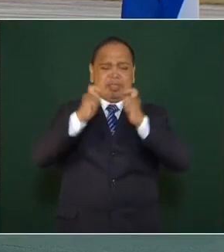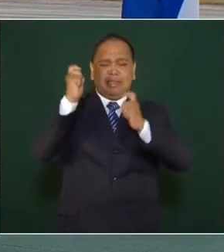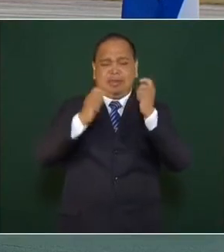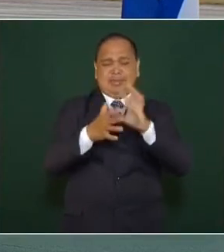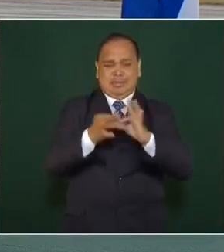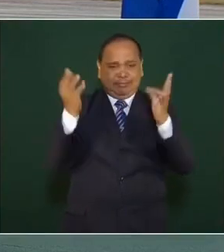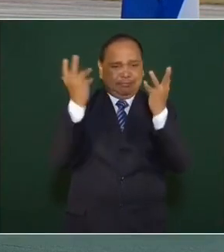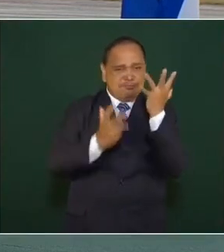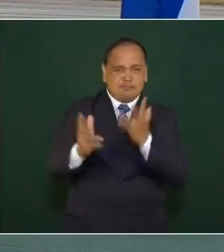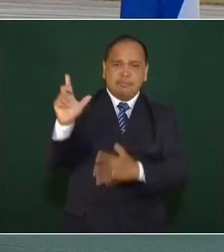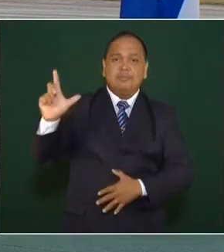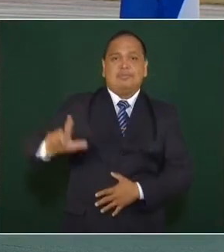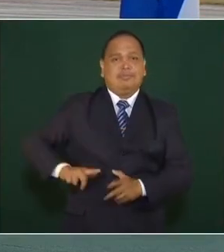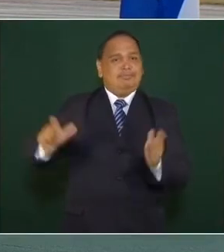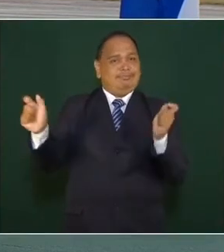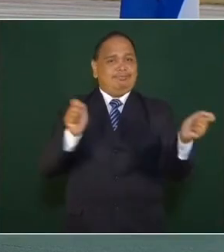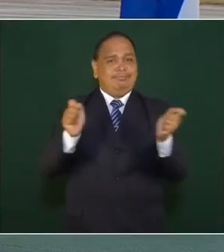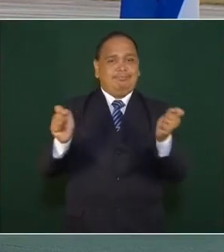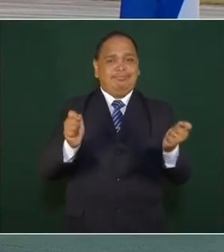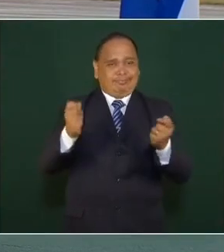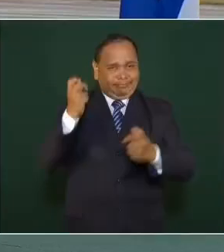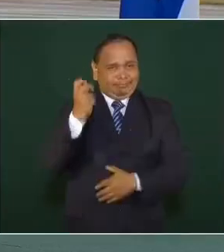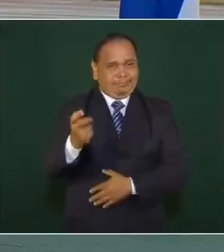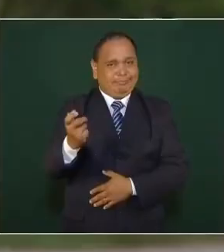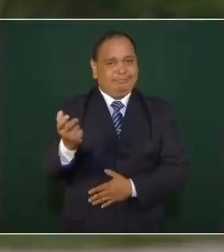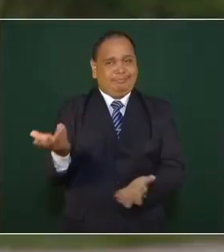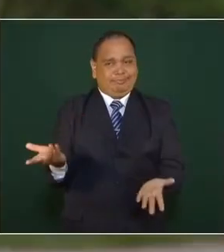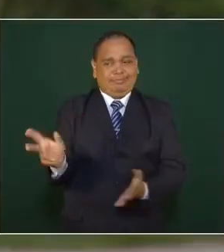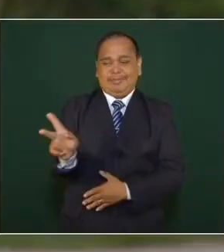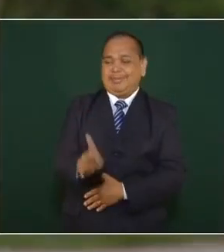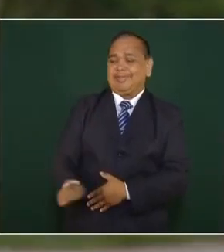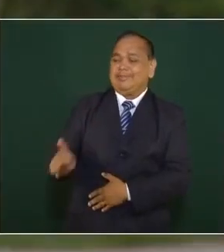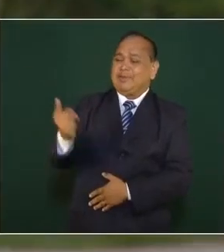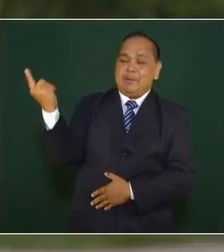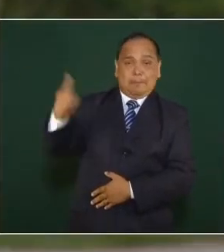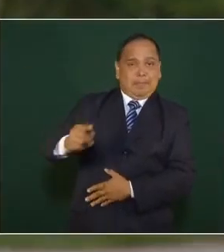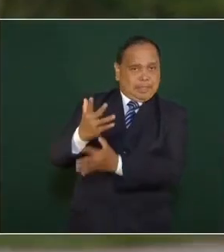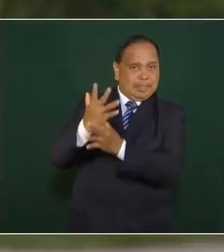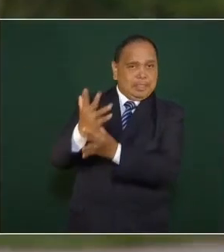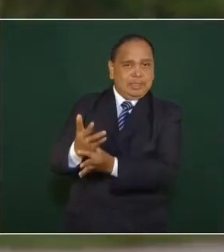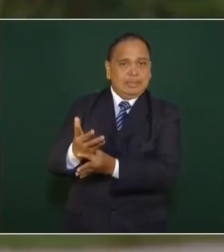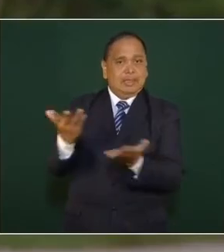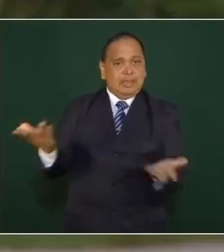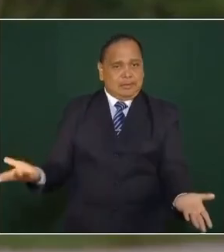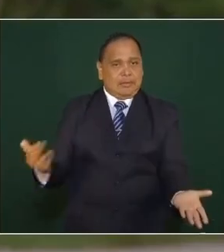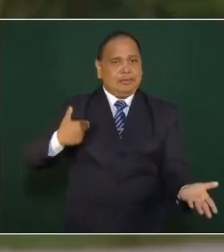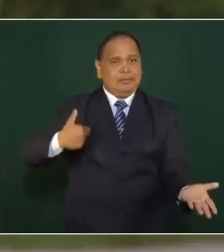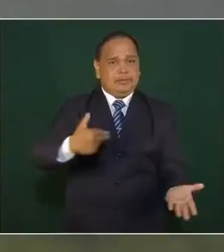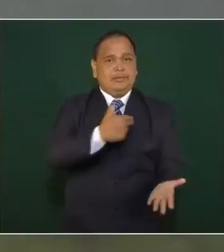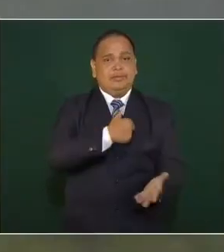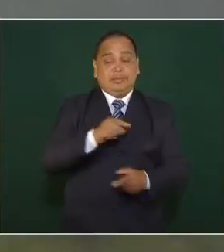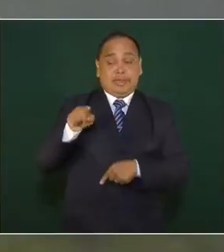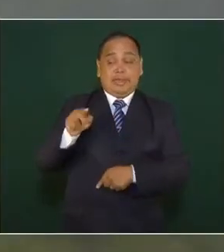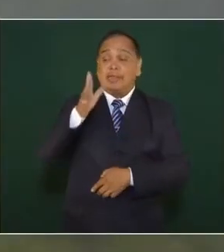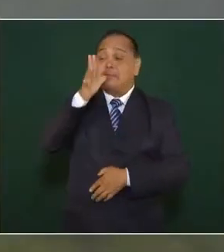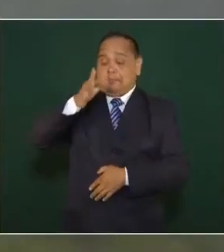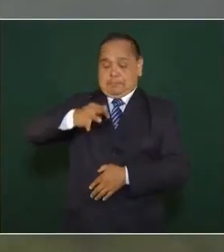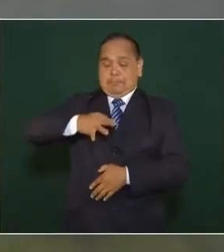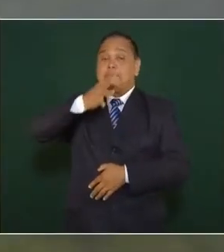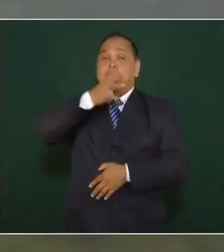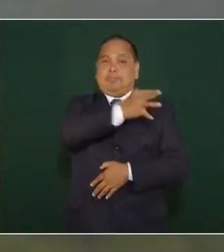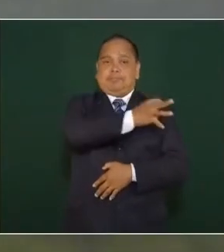su gobierno. Por eso y porque así lo demanda nuestro pueblo, les traigo un mensaje de profundo respeto y